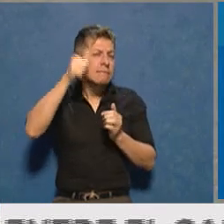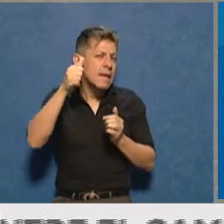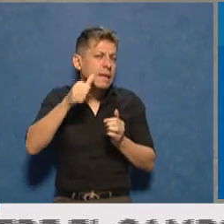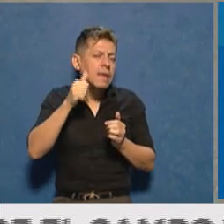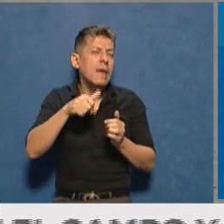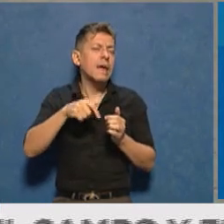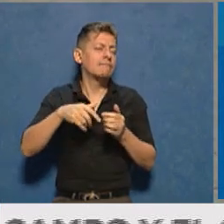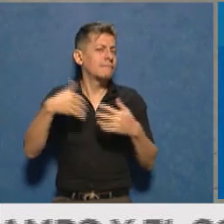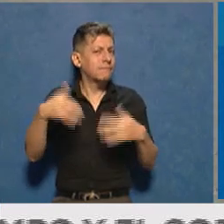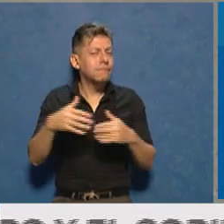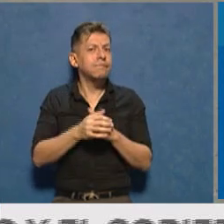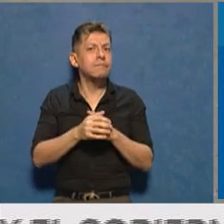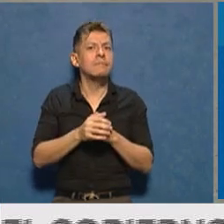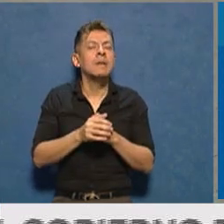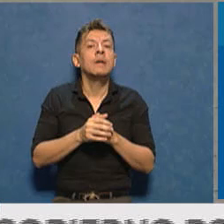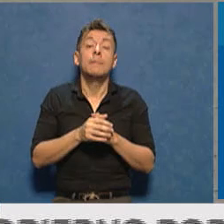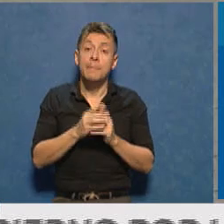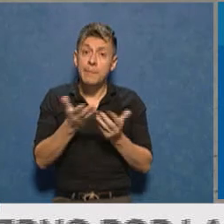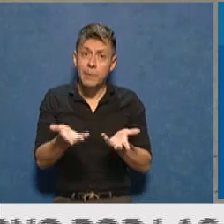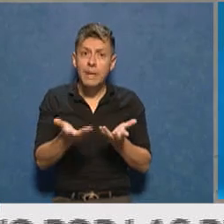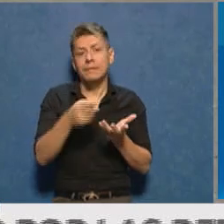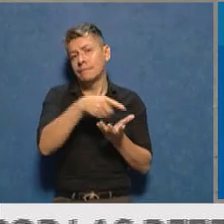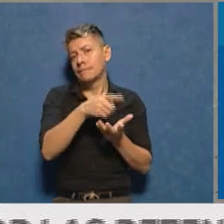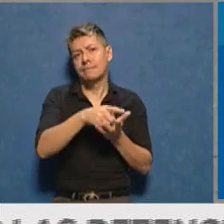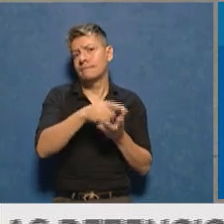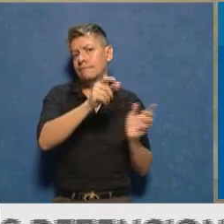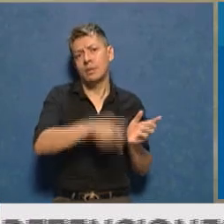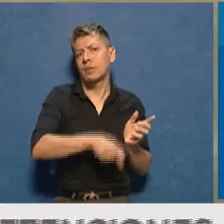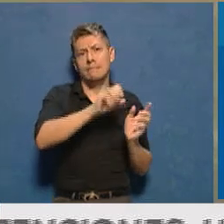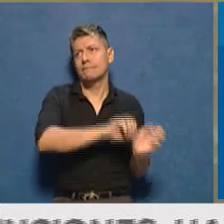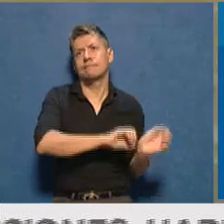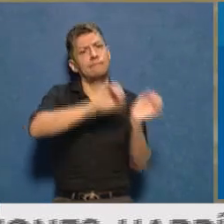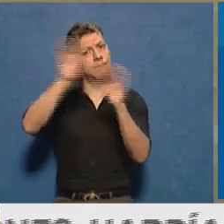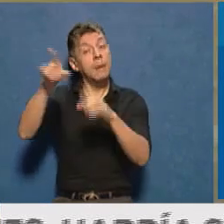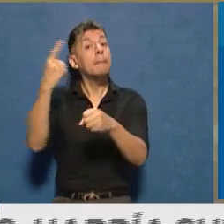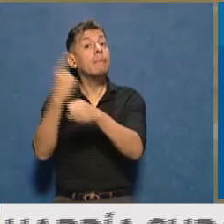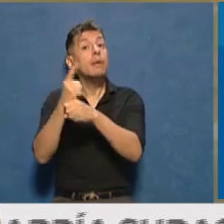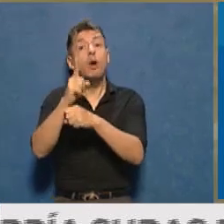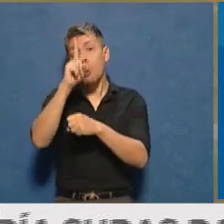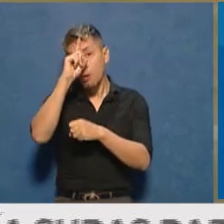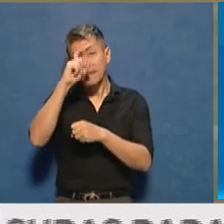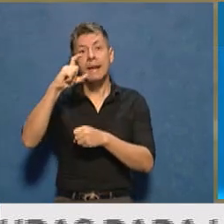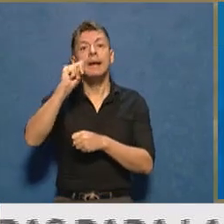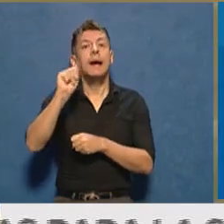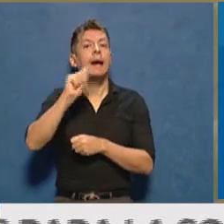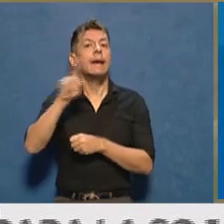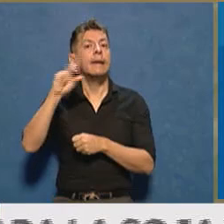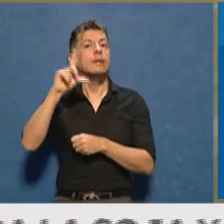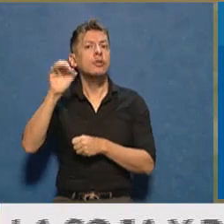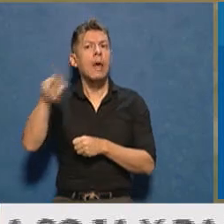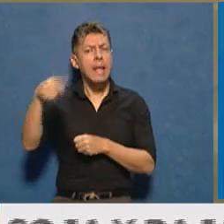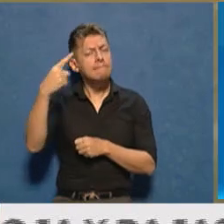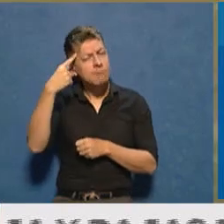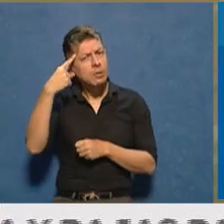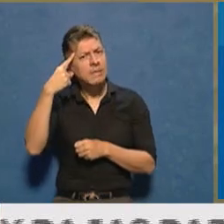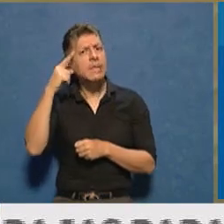sufrió cortes en la cabeza y por eso tuvo que ser asistido. Primero en el Hospital Carrillo, decíamos, no perdió el conocimiento,